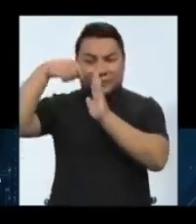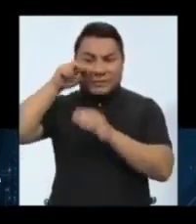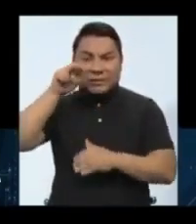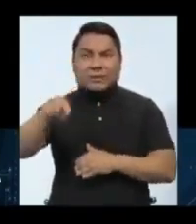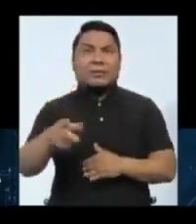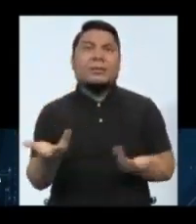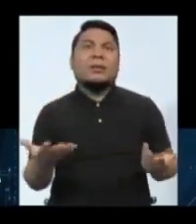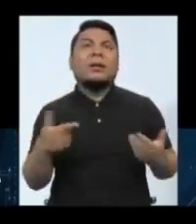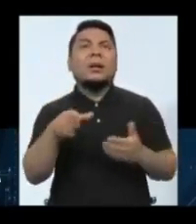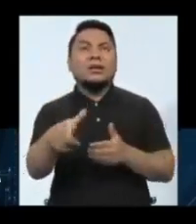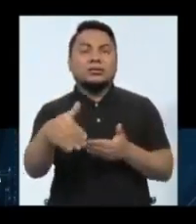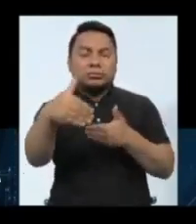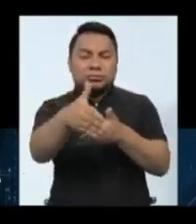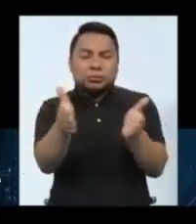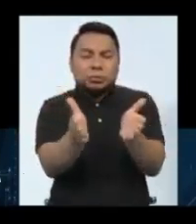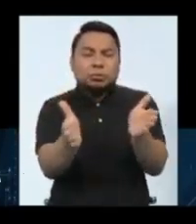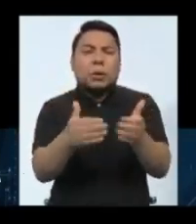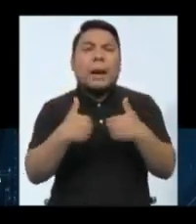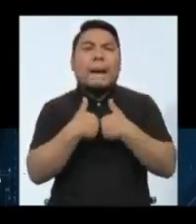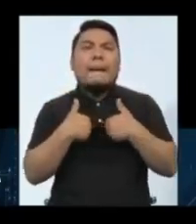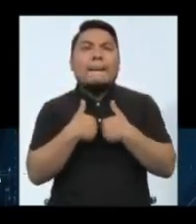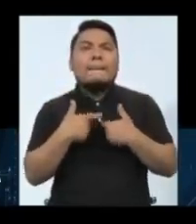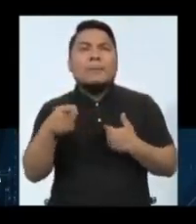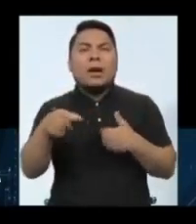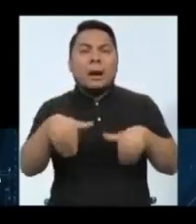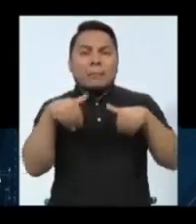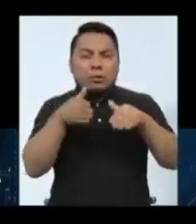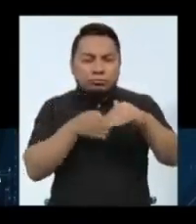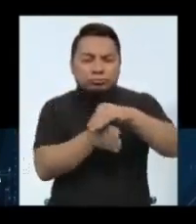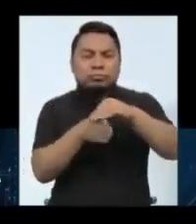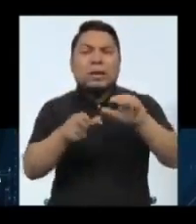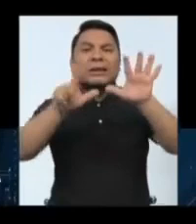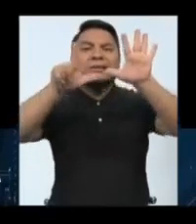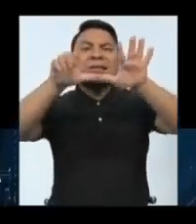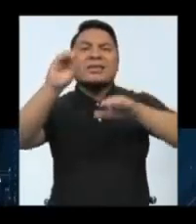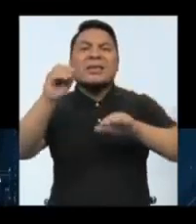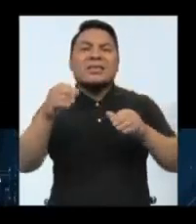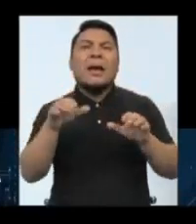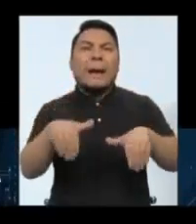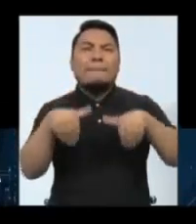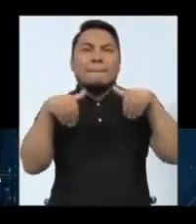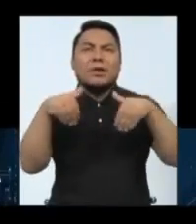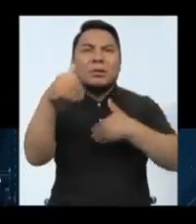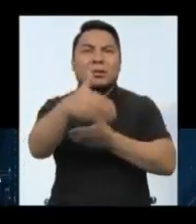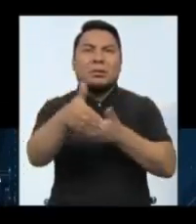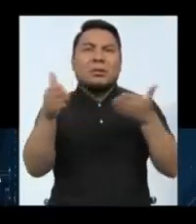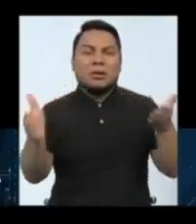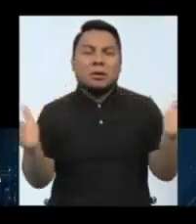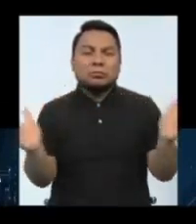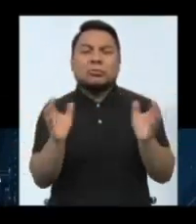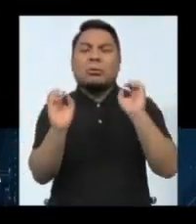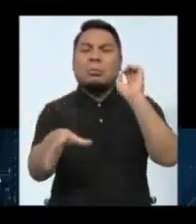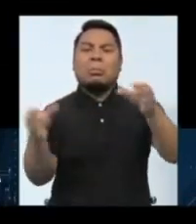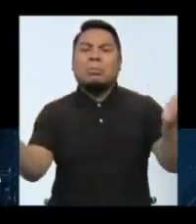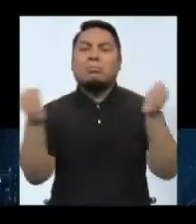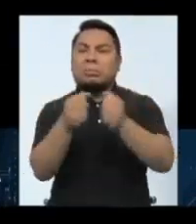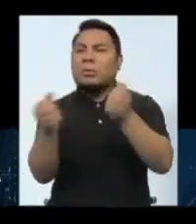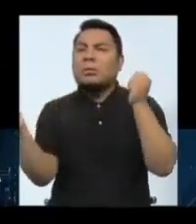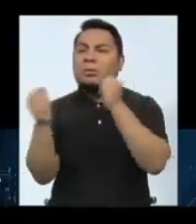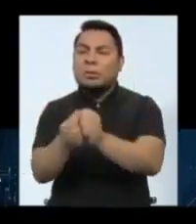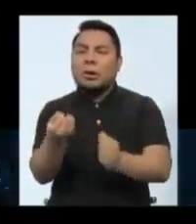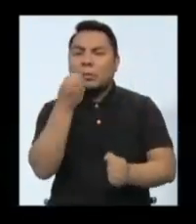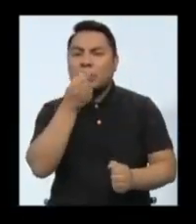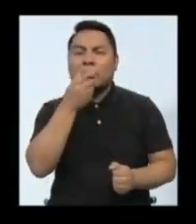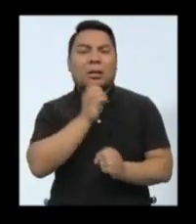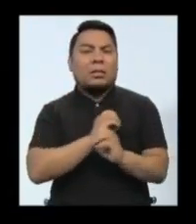ver que las celdas de los animales son pequeñas, para 70 perros, en un ambiente frío y reducido. Ante esto, los